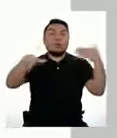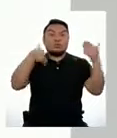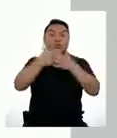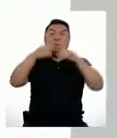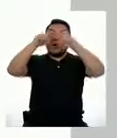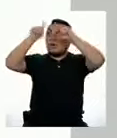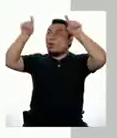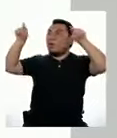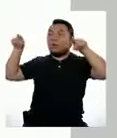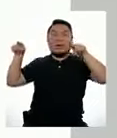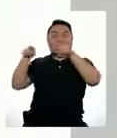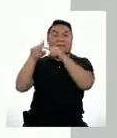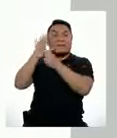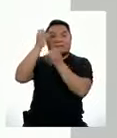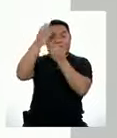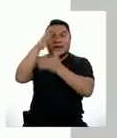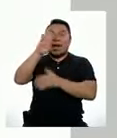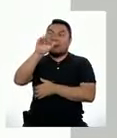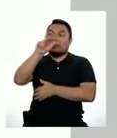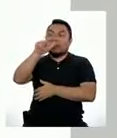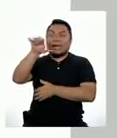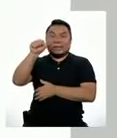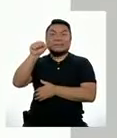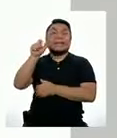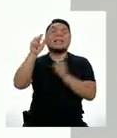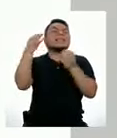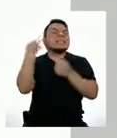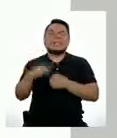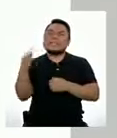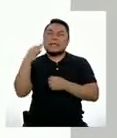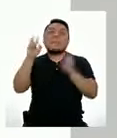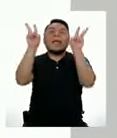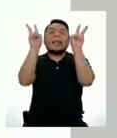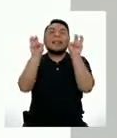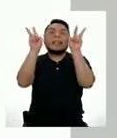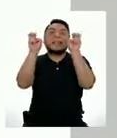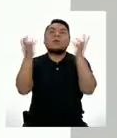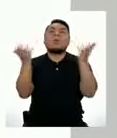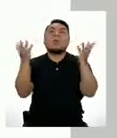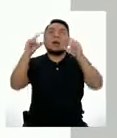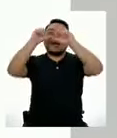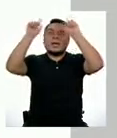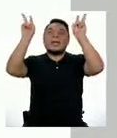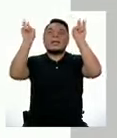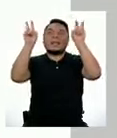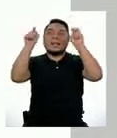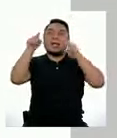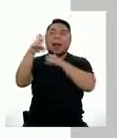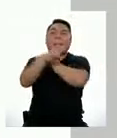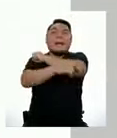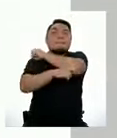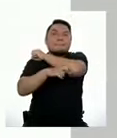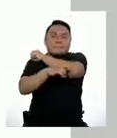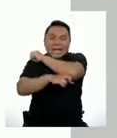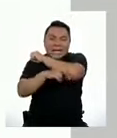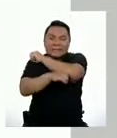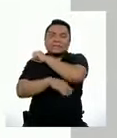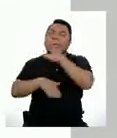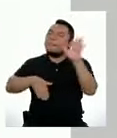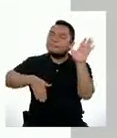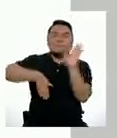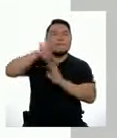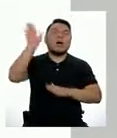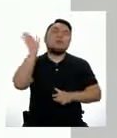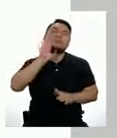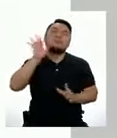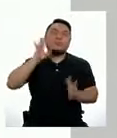de barras tiene un título. Por ejemplo, en este caso, el título del gráfico es Países con mayor